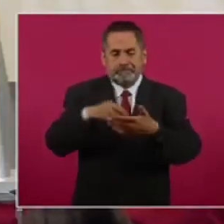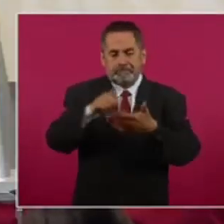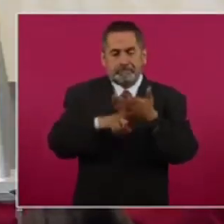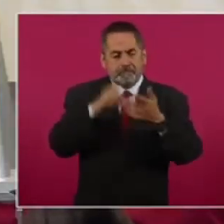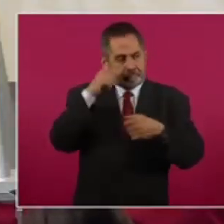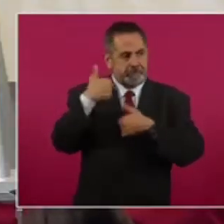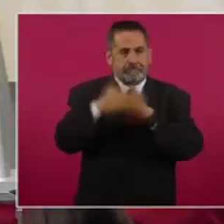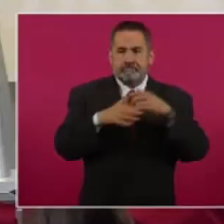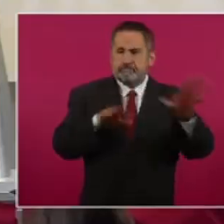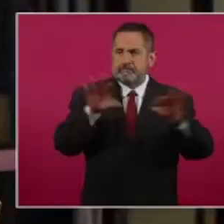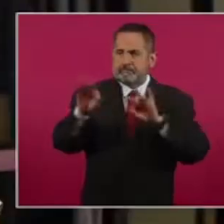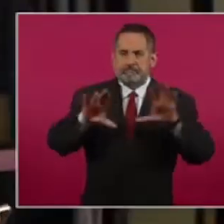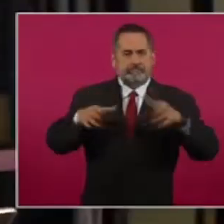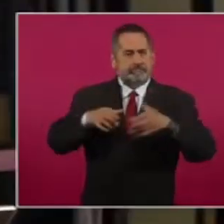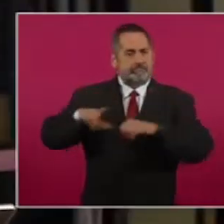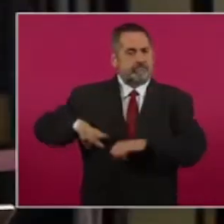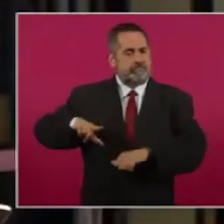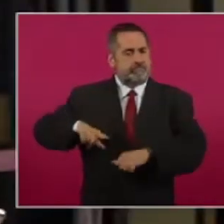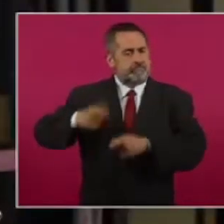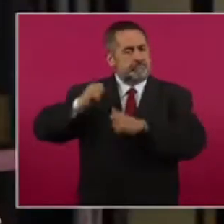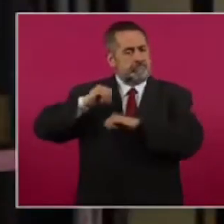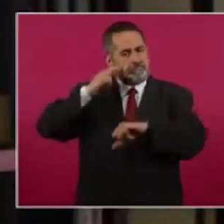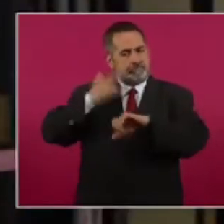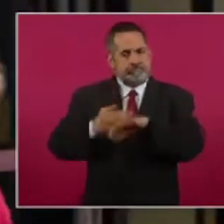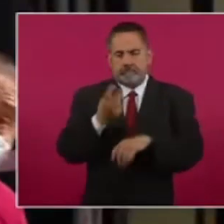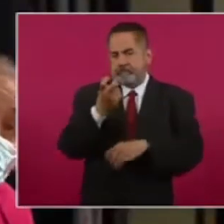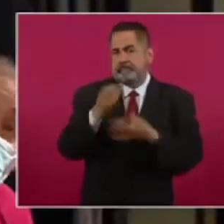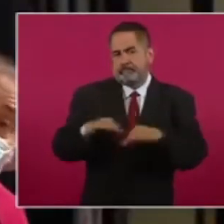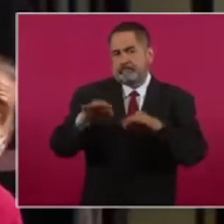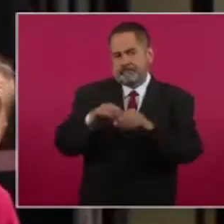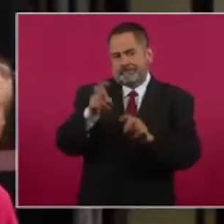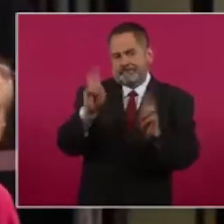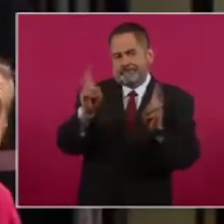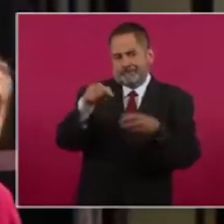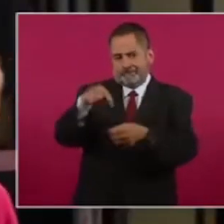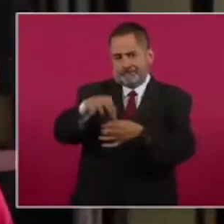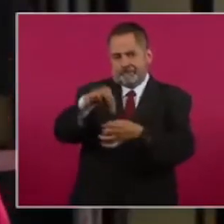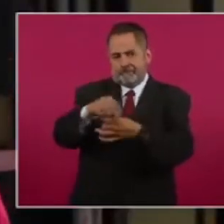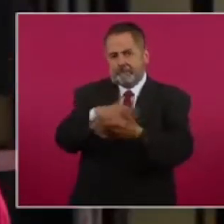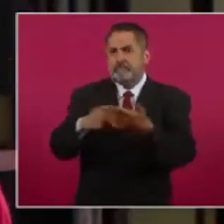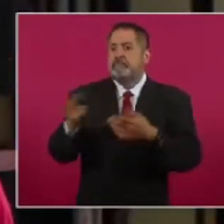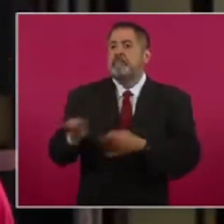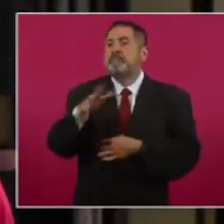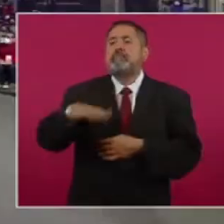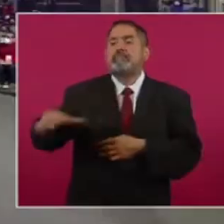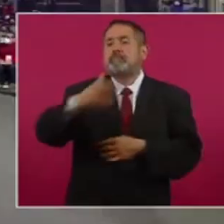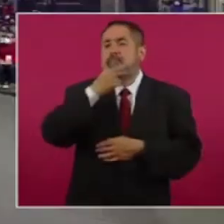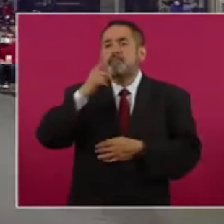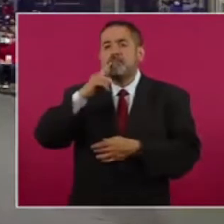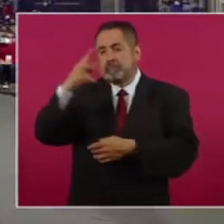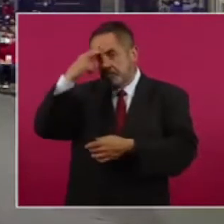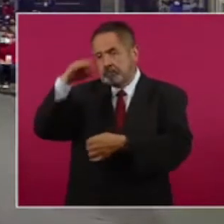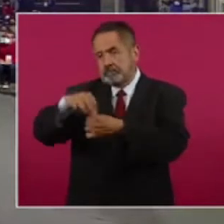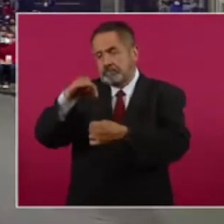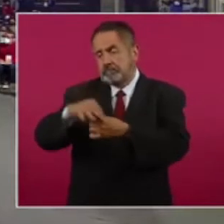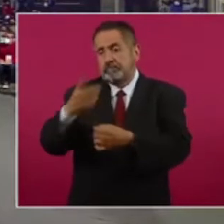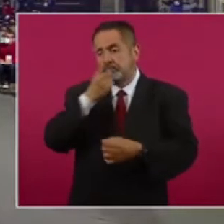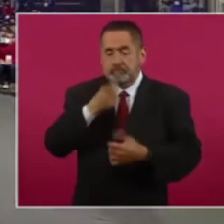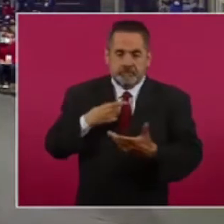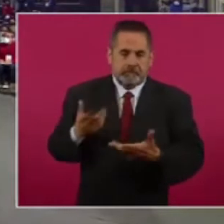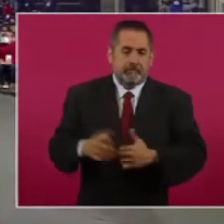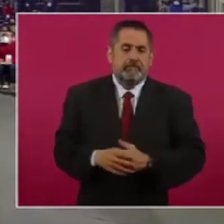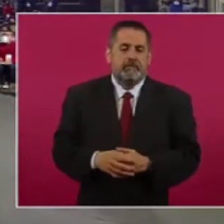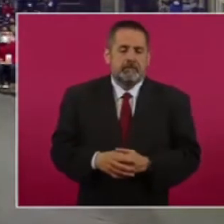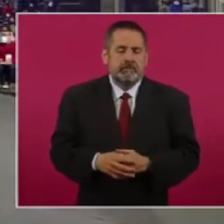transformación de nuestro país, y en este caso, pues, es importante el tema electoral y que se escuche la voz de las y los mexicanos. Bueno, vamos